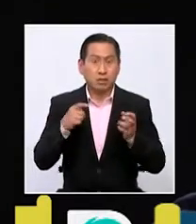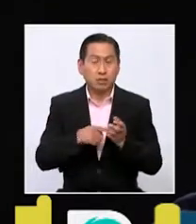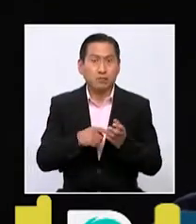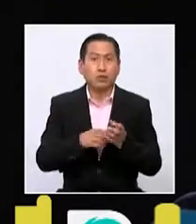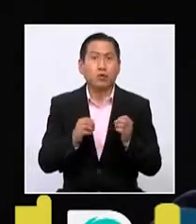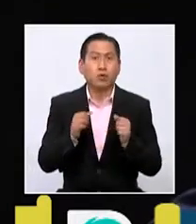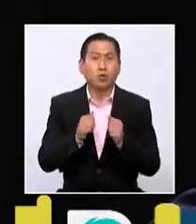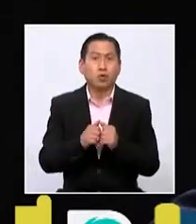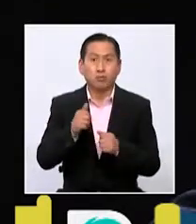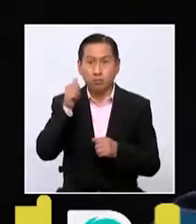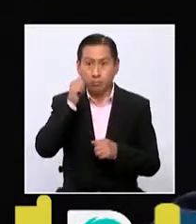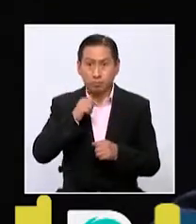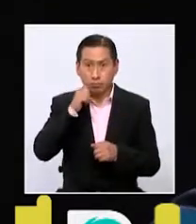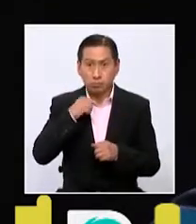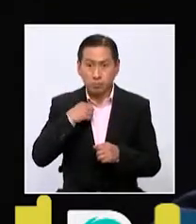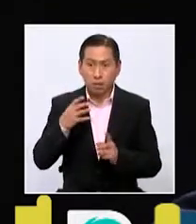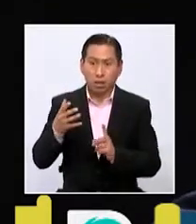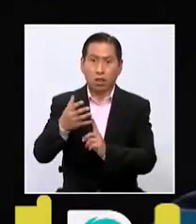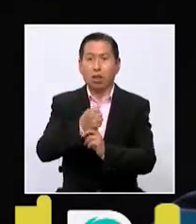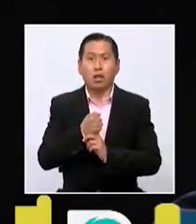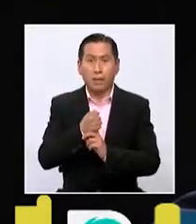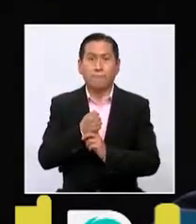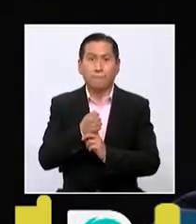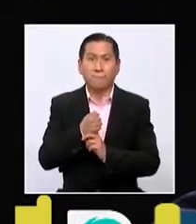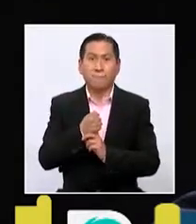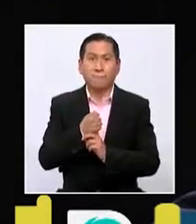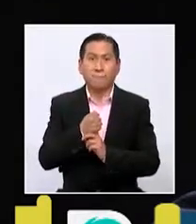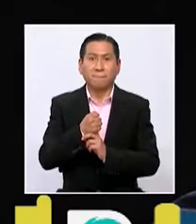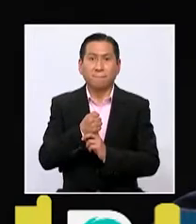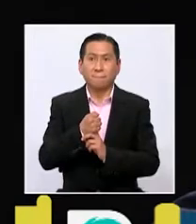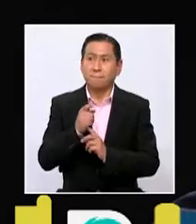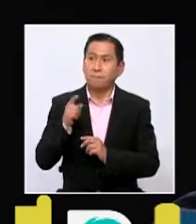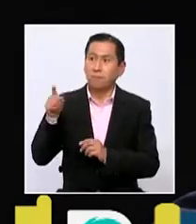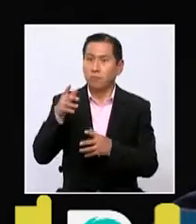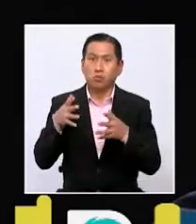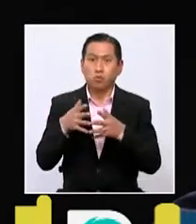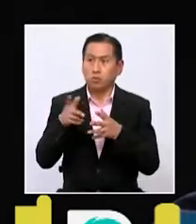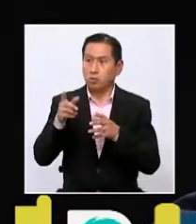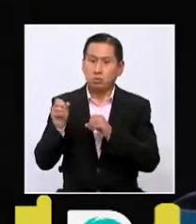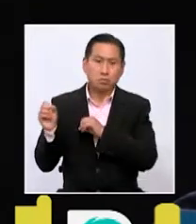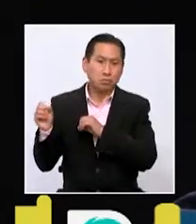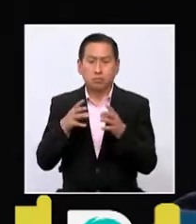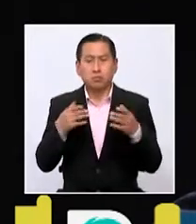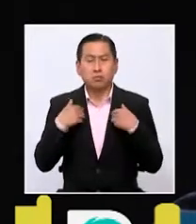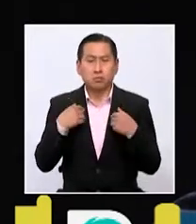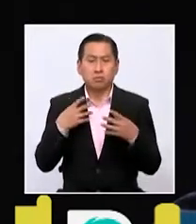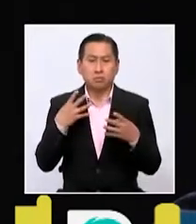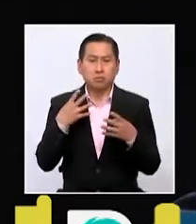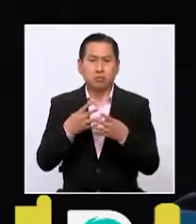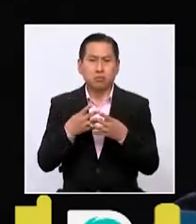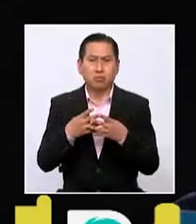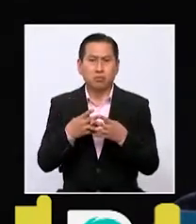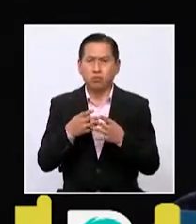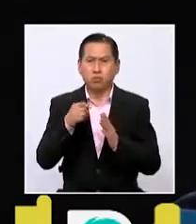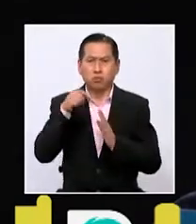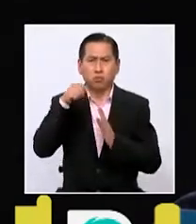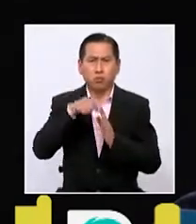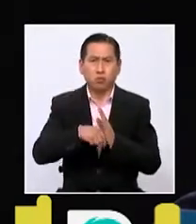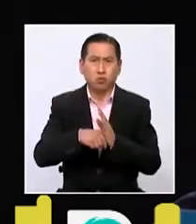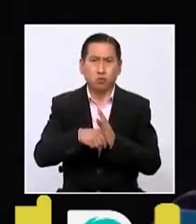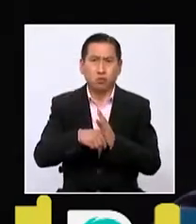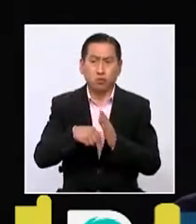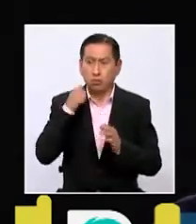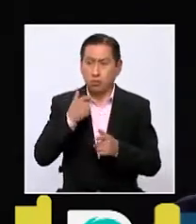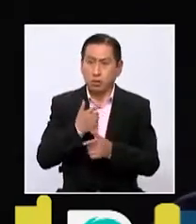con que ella es atrapada por los americanos y confinada en una cárcel de máxima seguridad, es